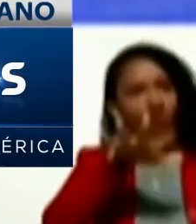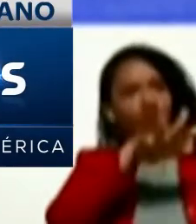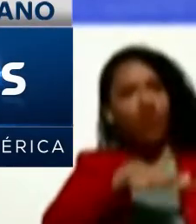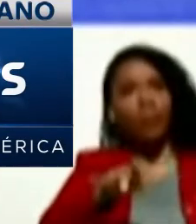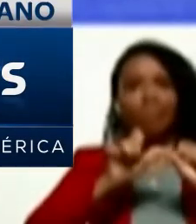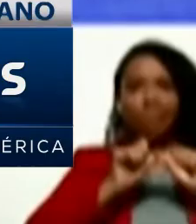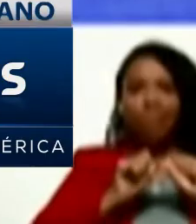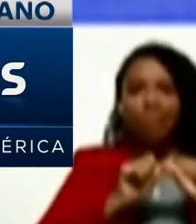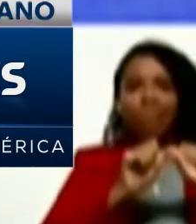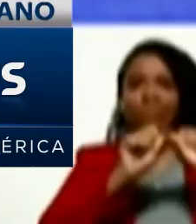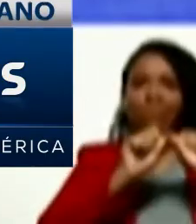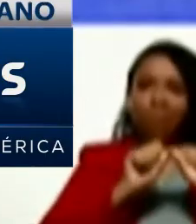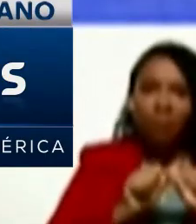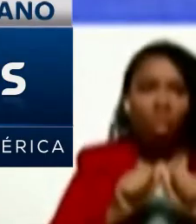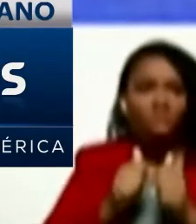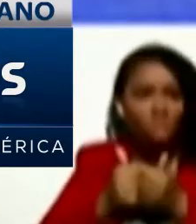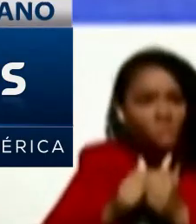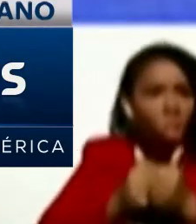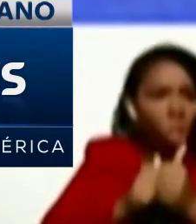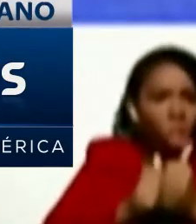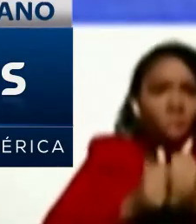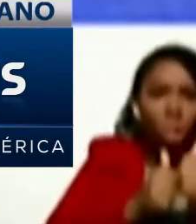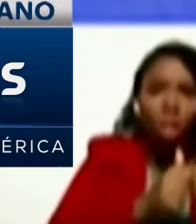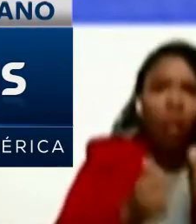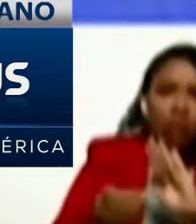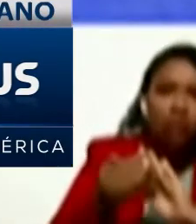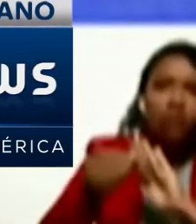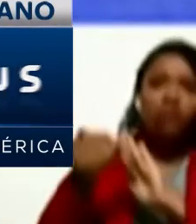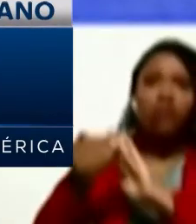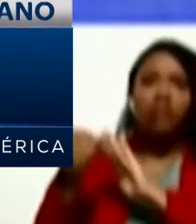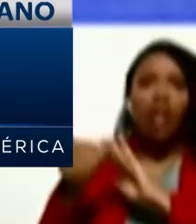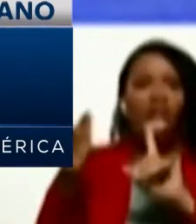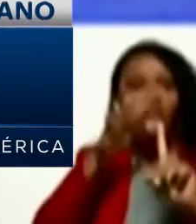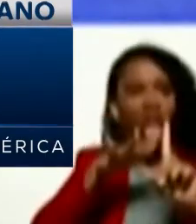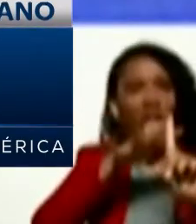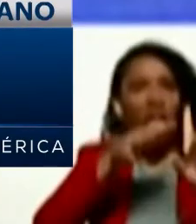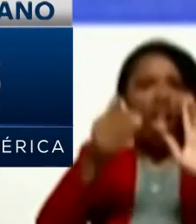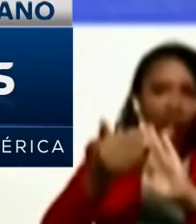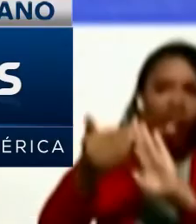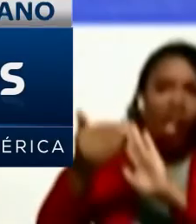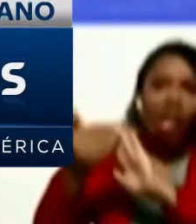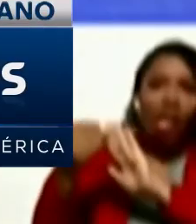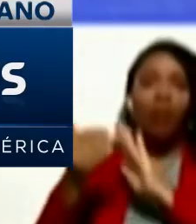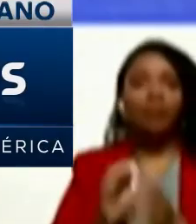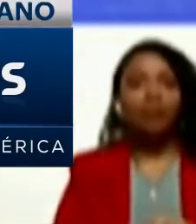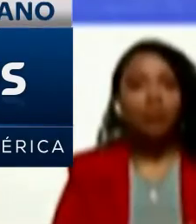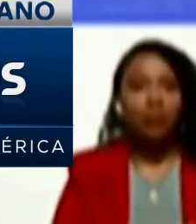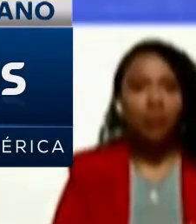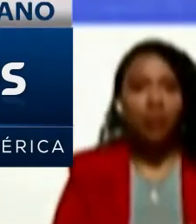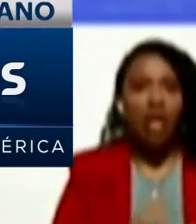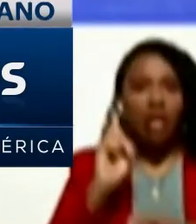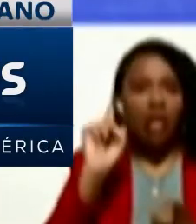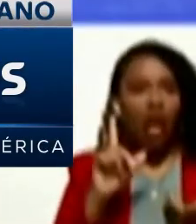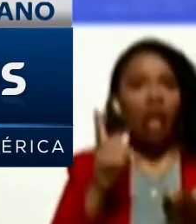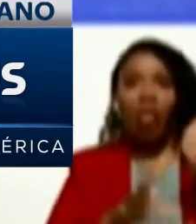permanentes, de la persecución permanente, de la amenaza permanente, de las